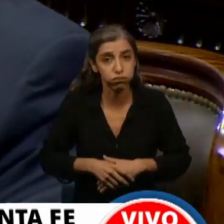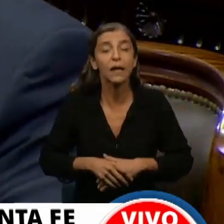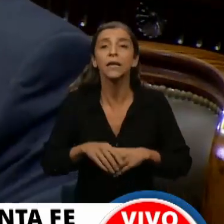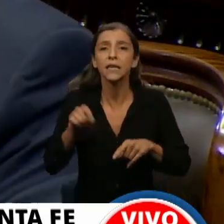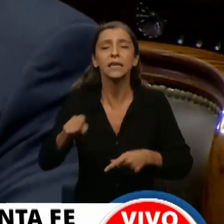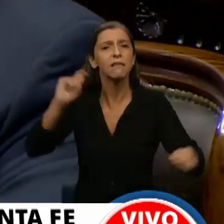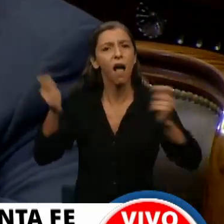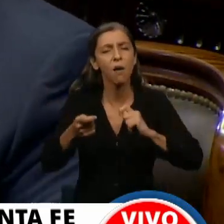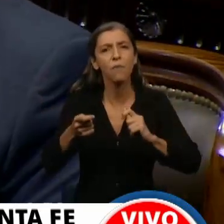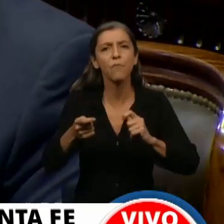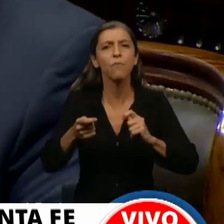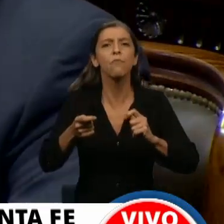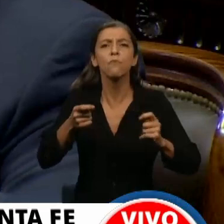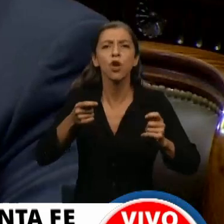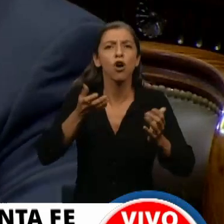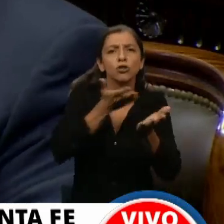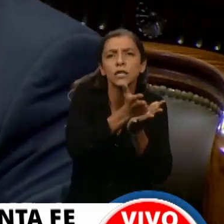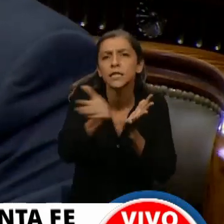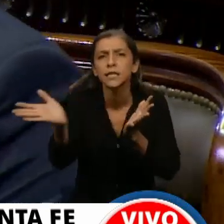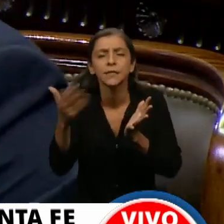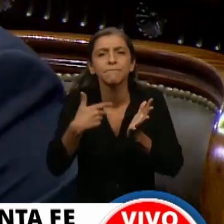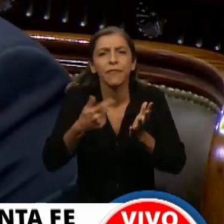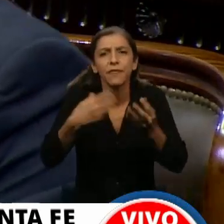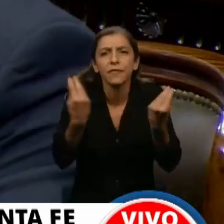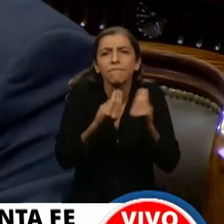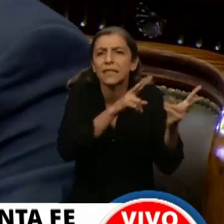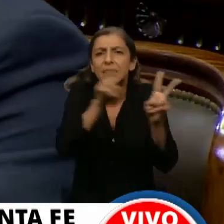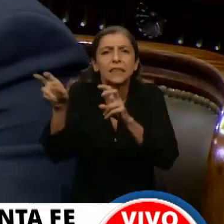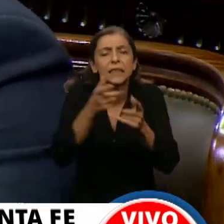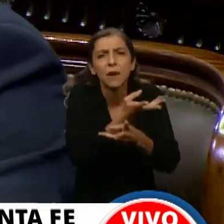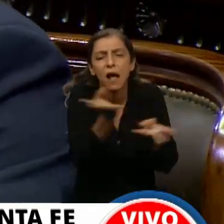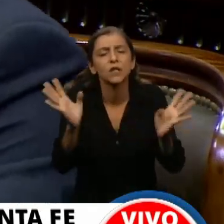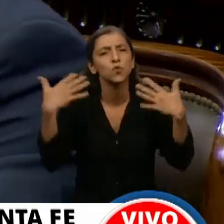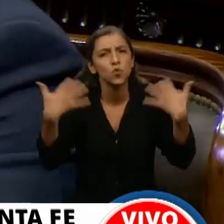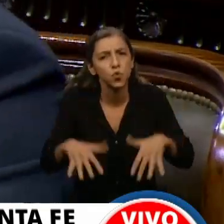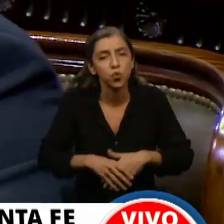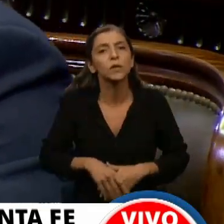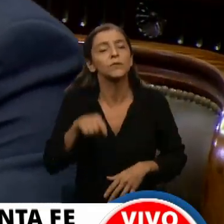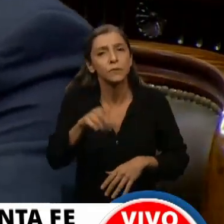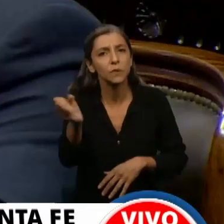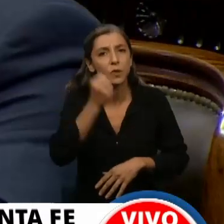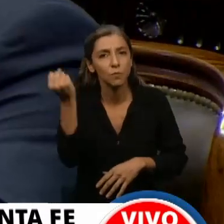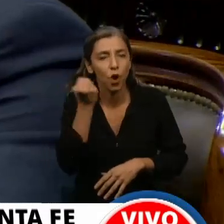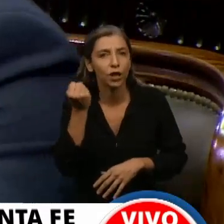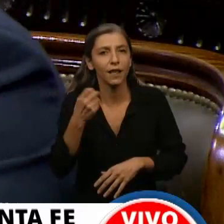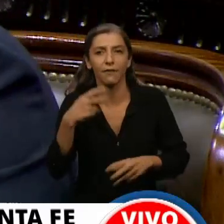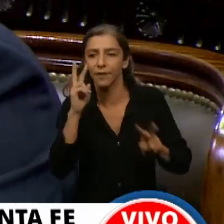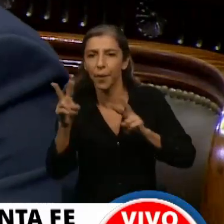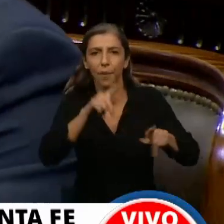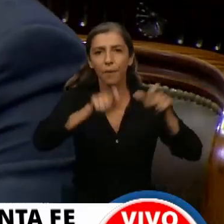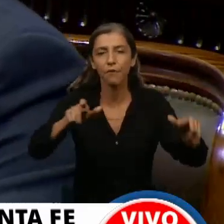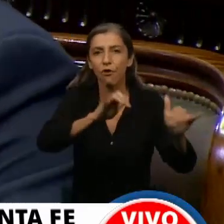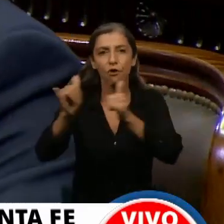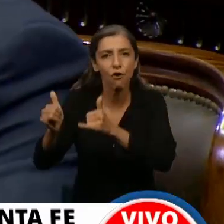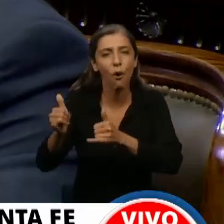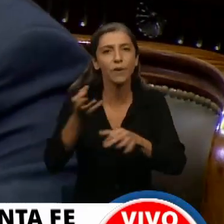frente a una crisis civilizatoria cada vez más aguda. Por eso este concepto en los jóvenes, en los ambientes educativos y